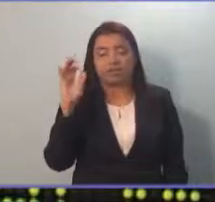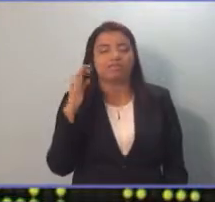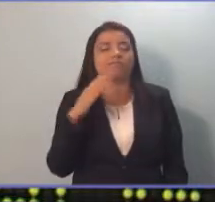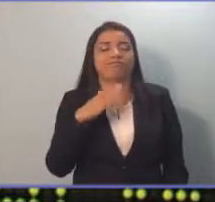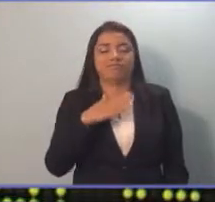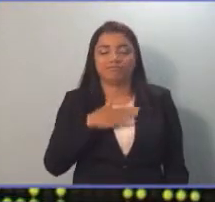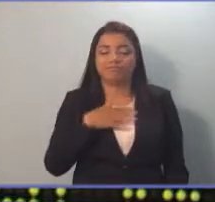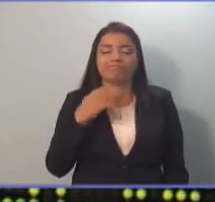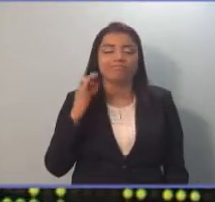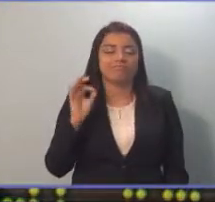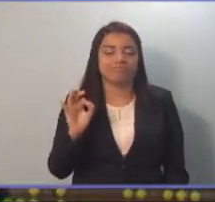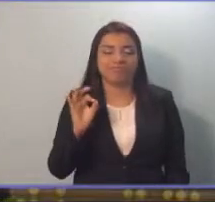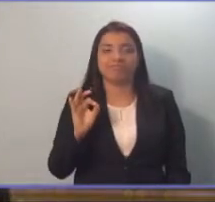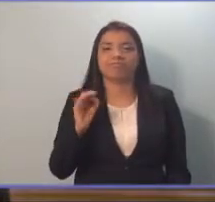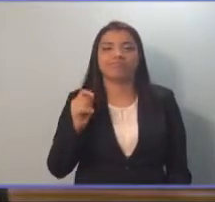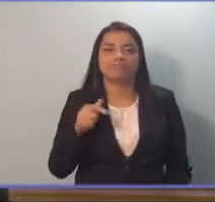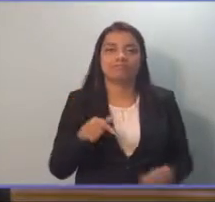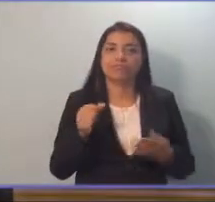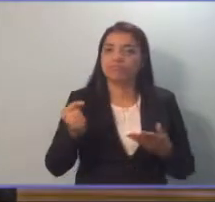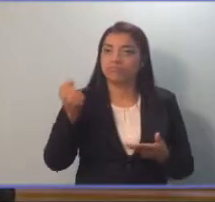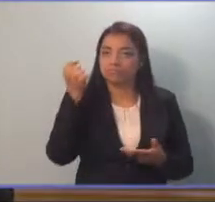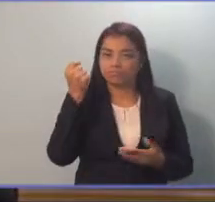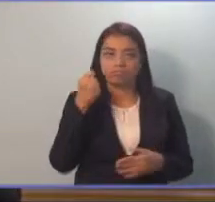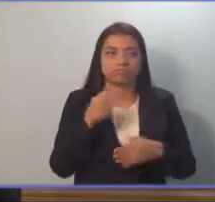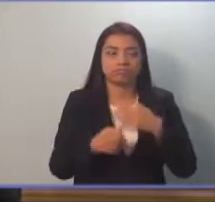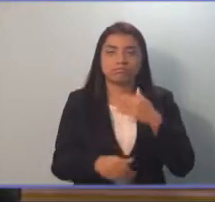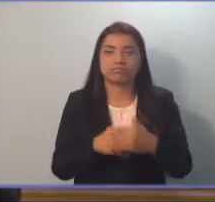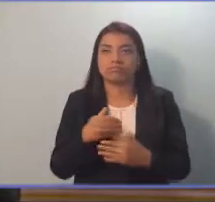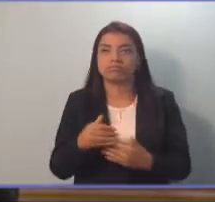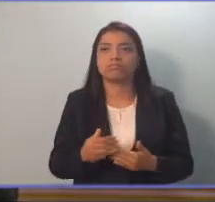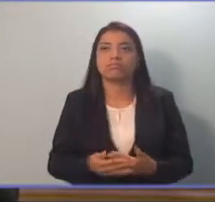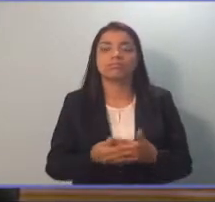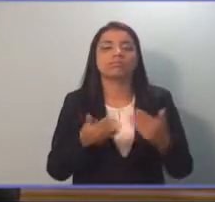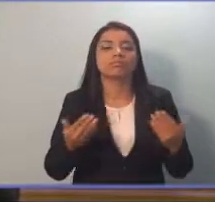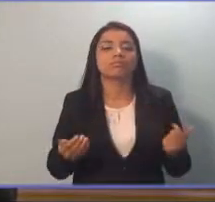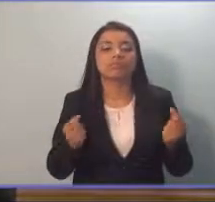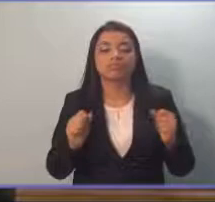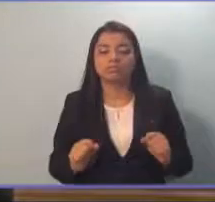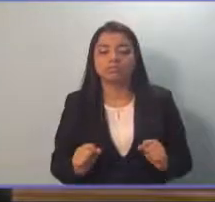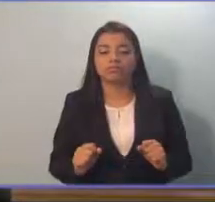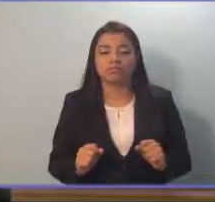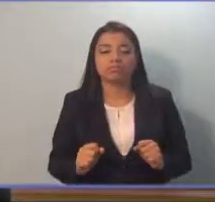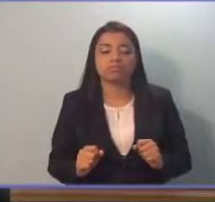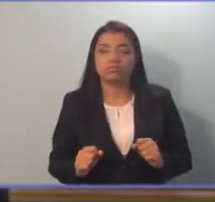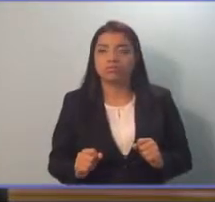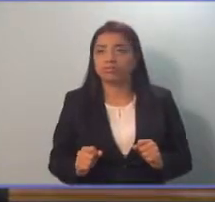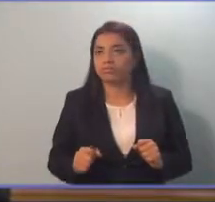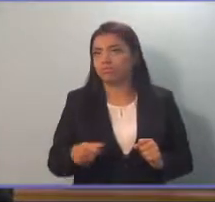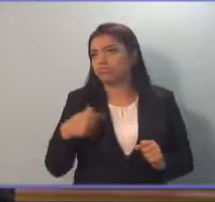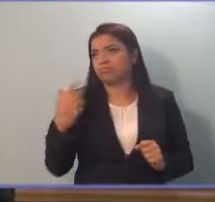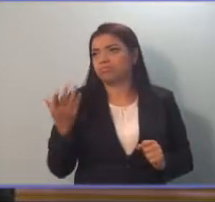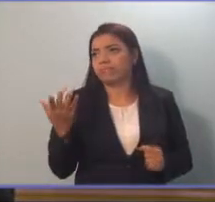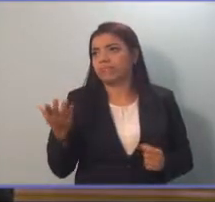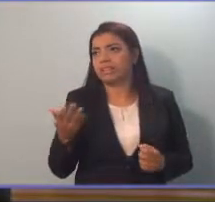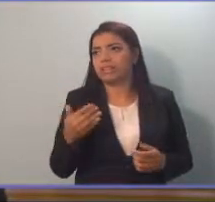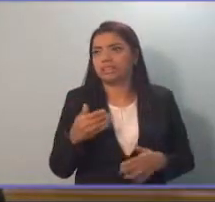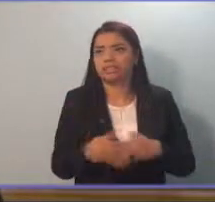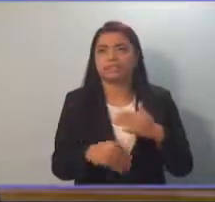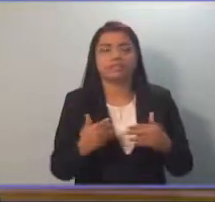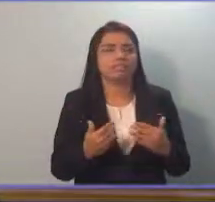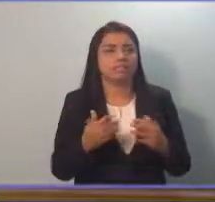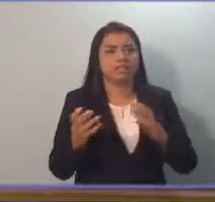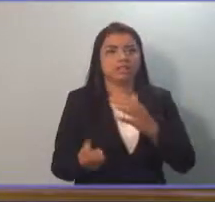en uso esta importante herramienta que nos ponga al nivel de